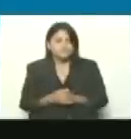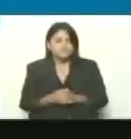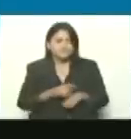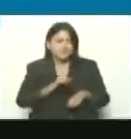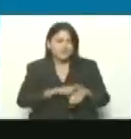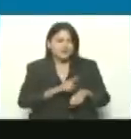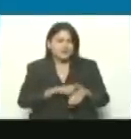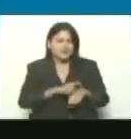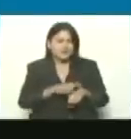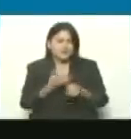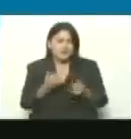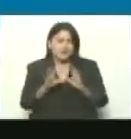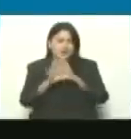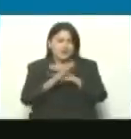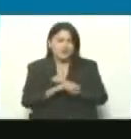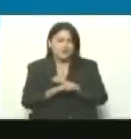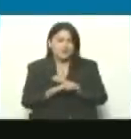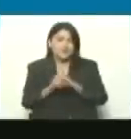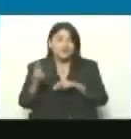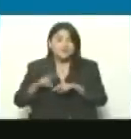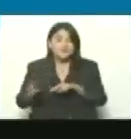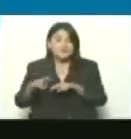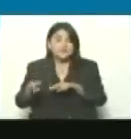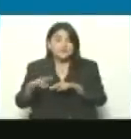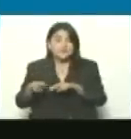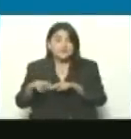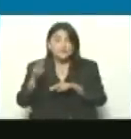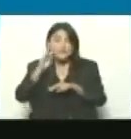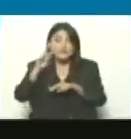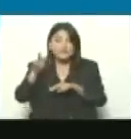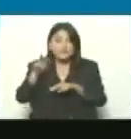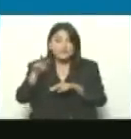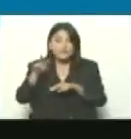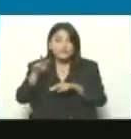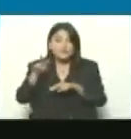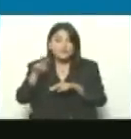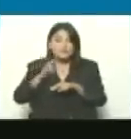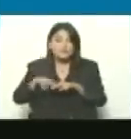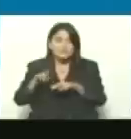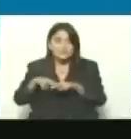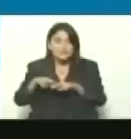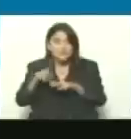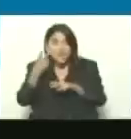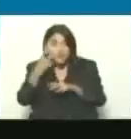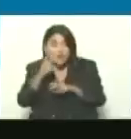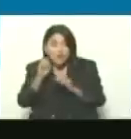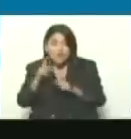ya es de noche. Si hay niños o niñas viendo las imágenes, por favor, después de verlas, oriéntenlo.